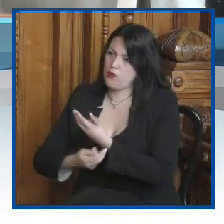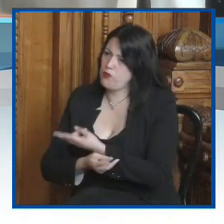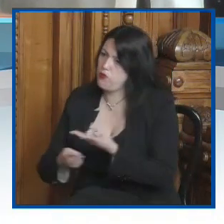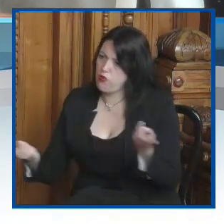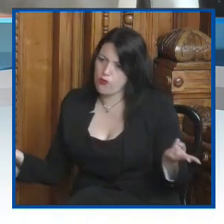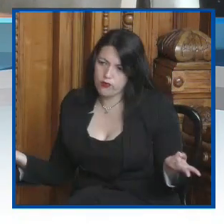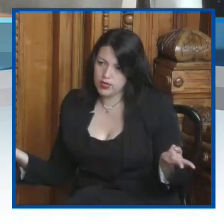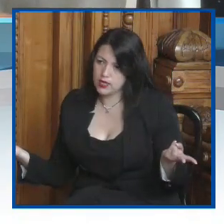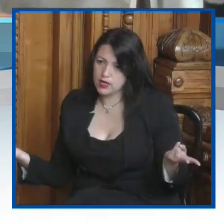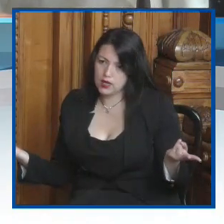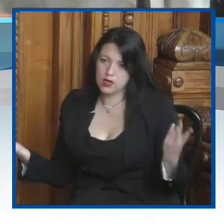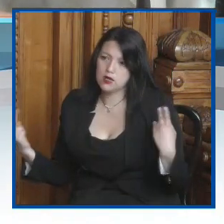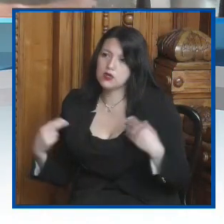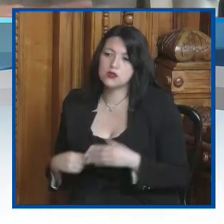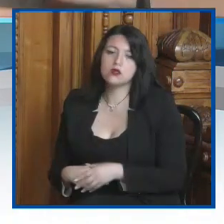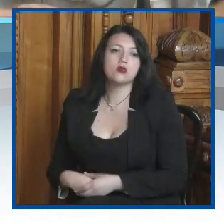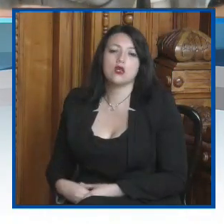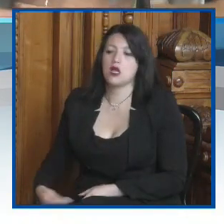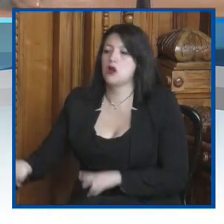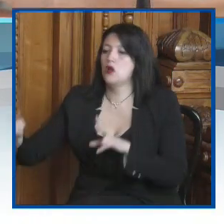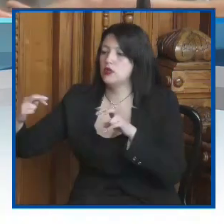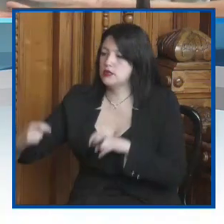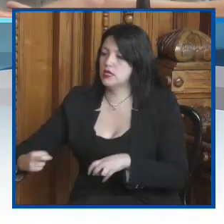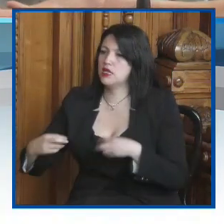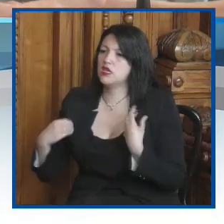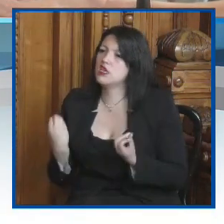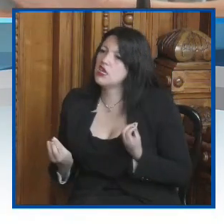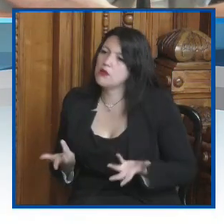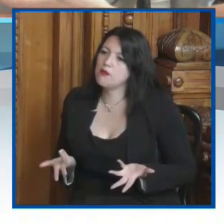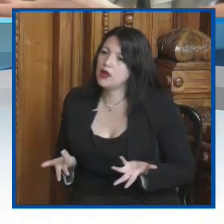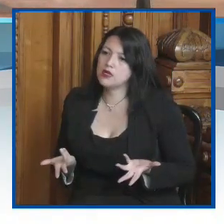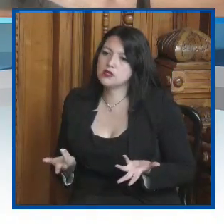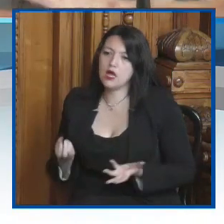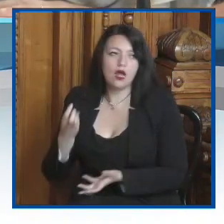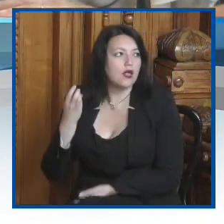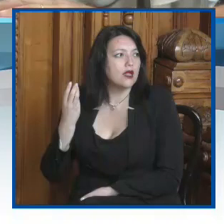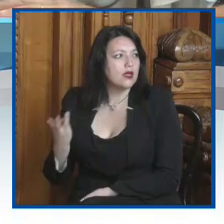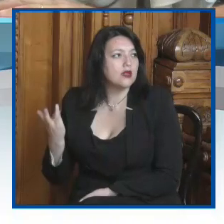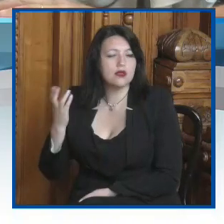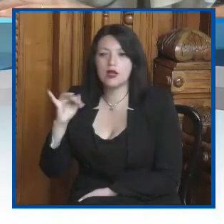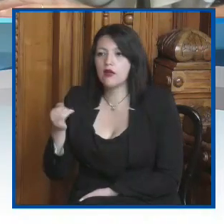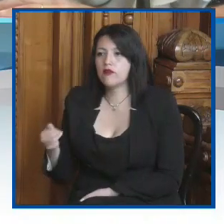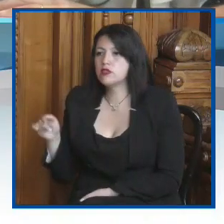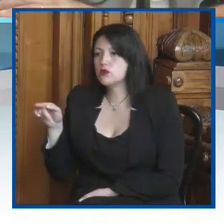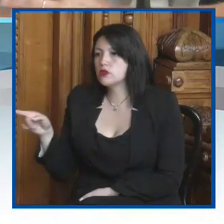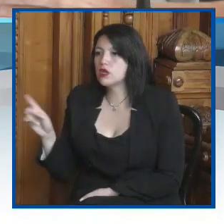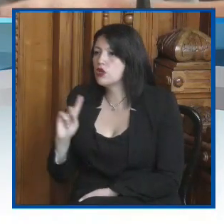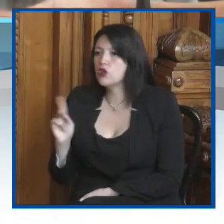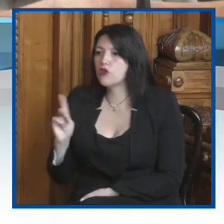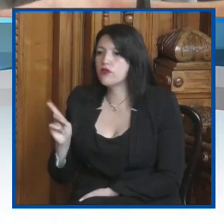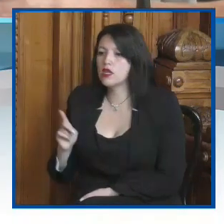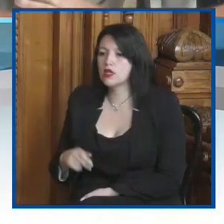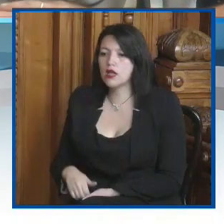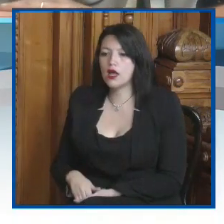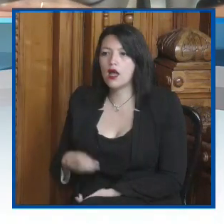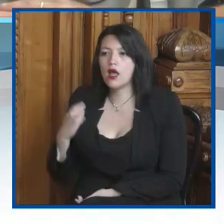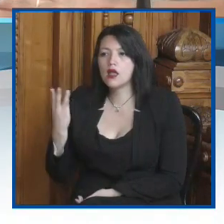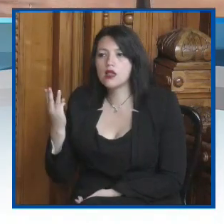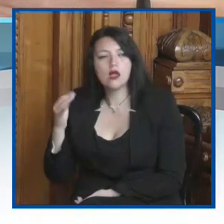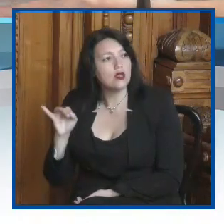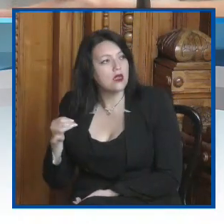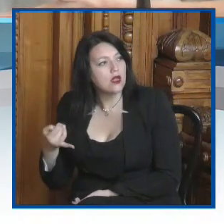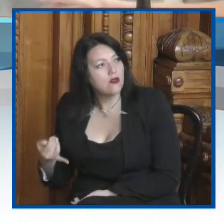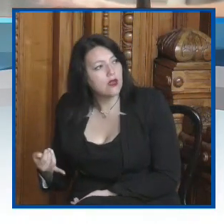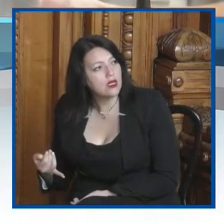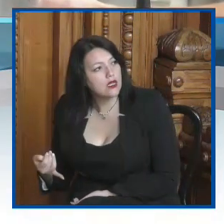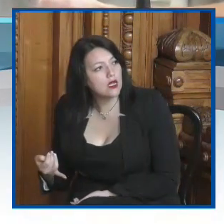lo trae la policía, lo sienta en mi juzgado y le digo, ¿qué es lo que le pasa que hace tres veces que lo estoy citando y usted no viene? No, es que las tres veces vino la policía y me